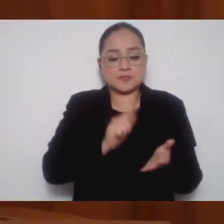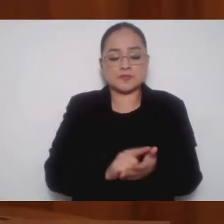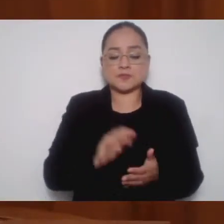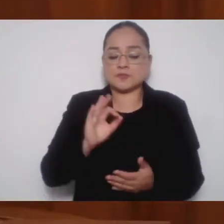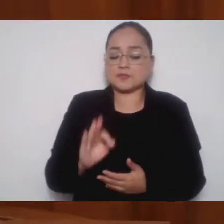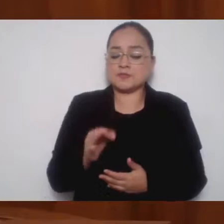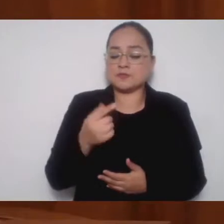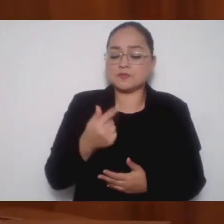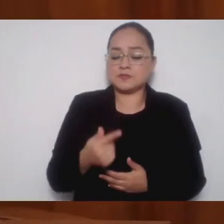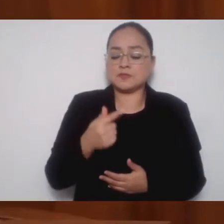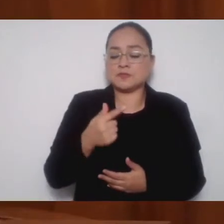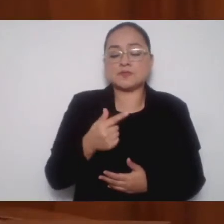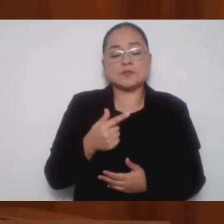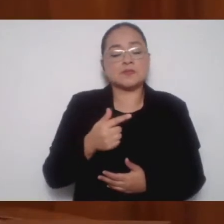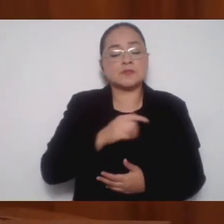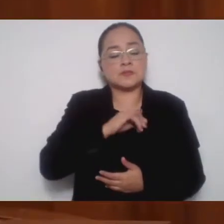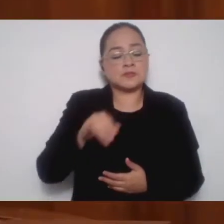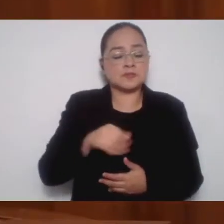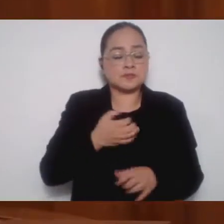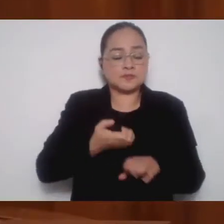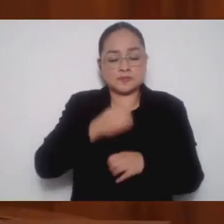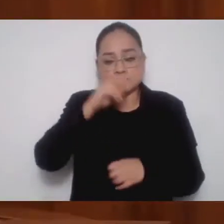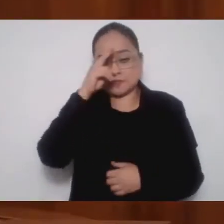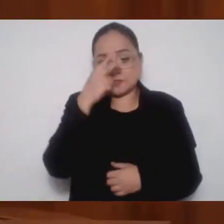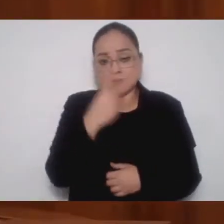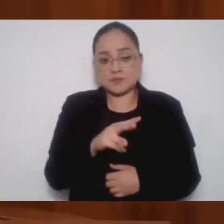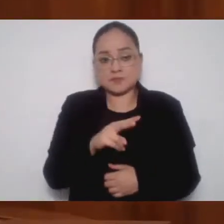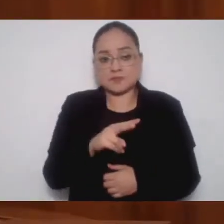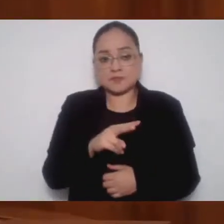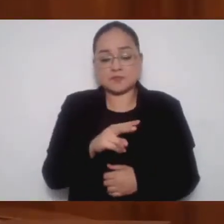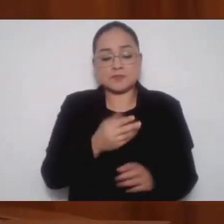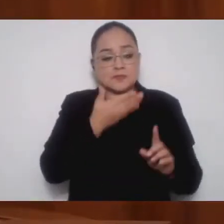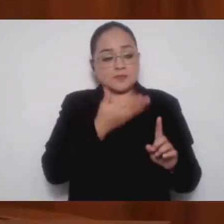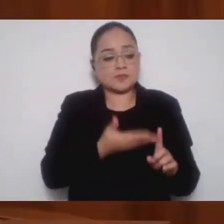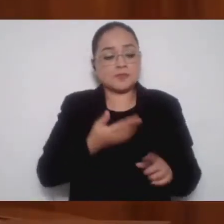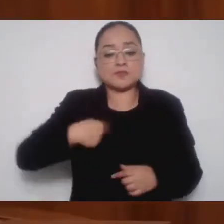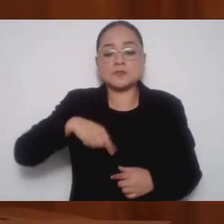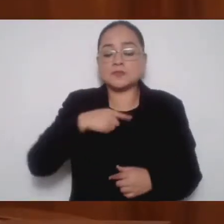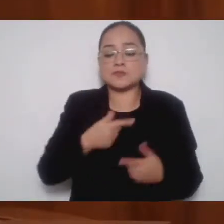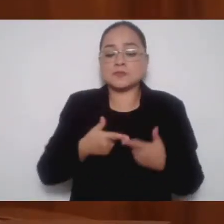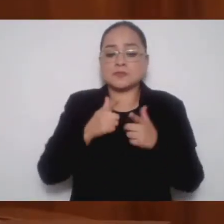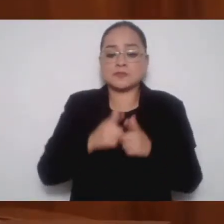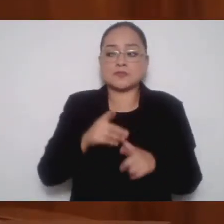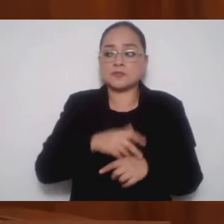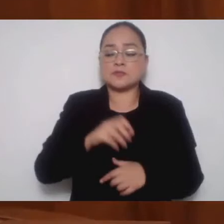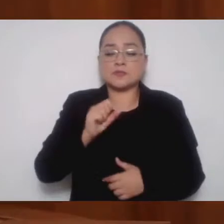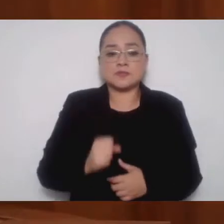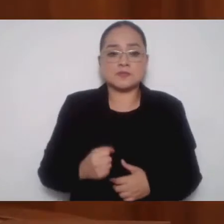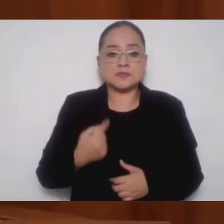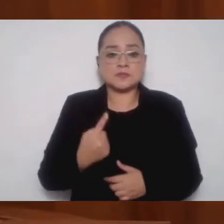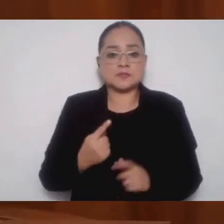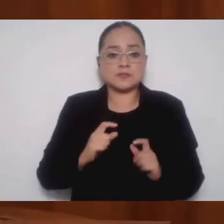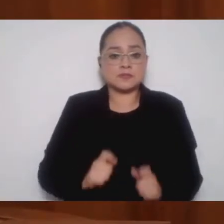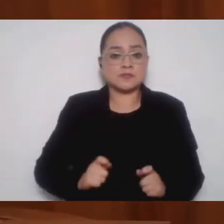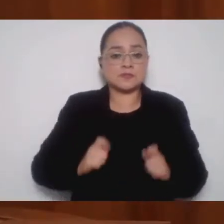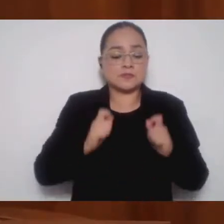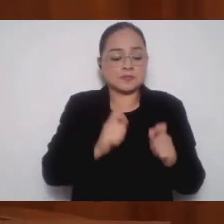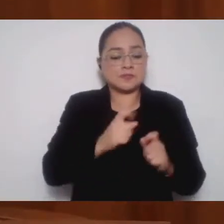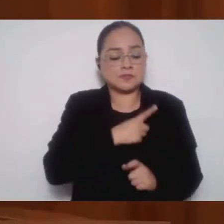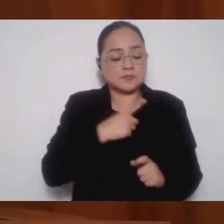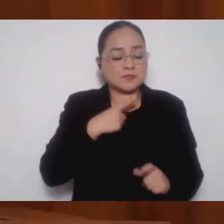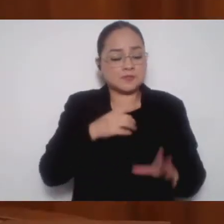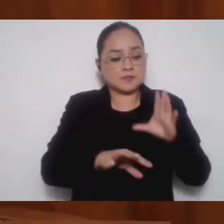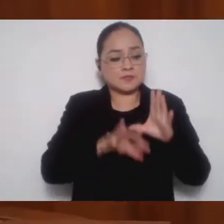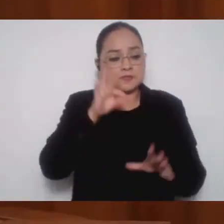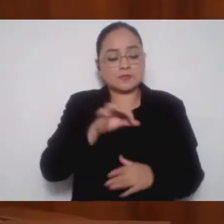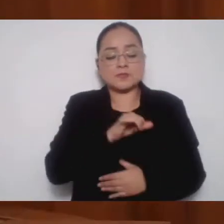de la Fiscalía General de Justicia del Estado de México, la 61 legislatura debe designar a